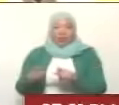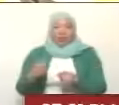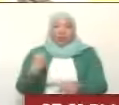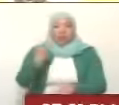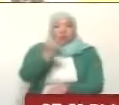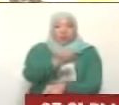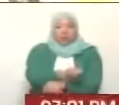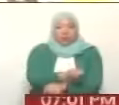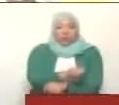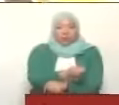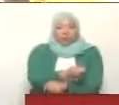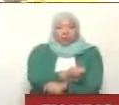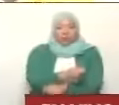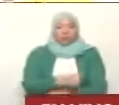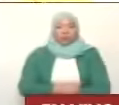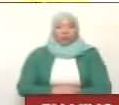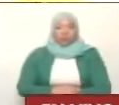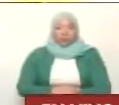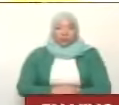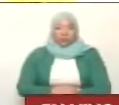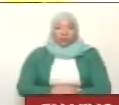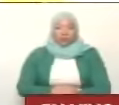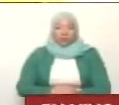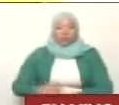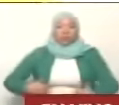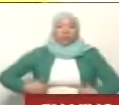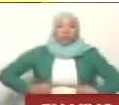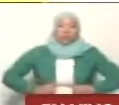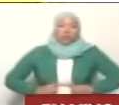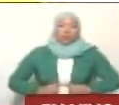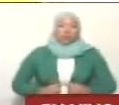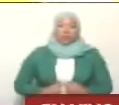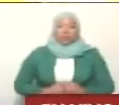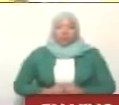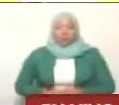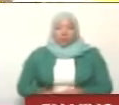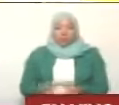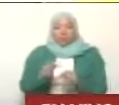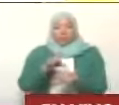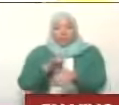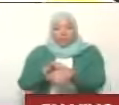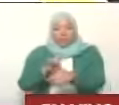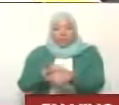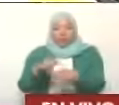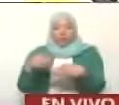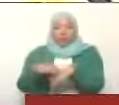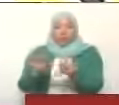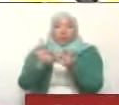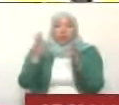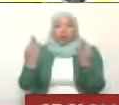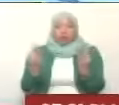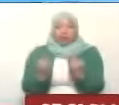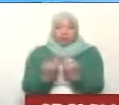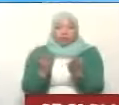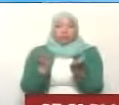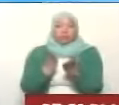con el pueblo, en la medicina familiar, lo que llaman la medicina primaria,